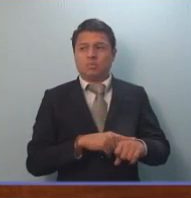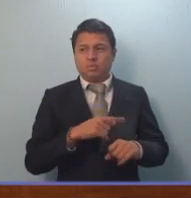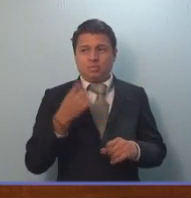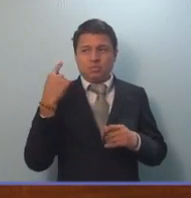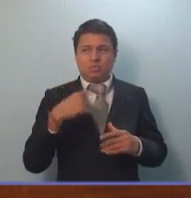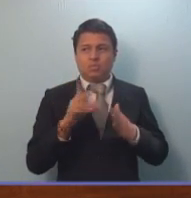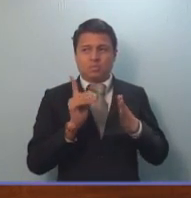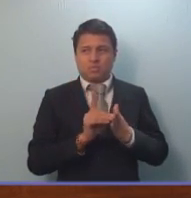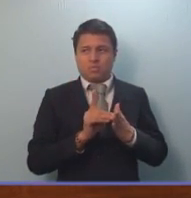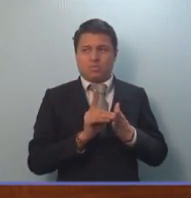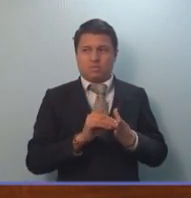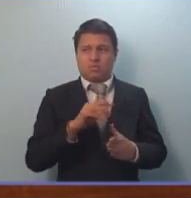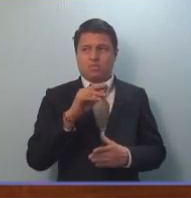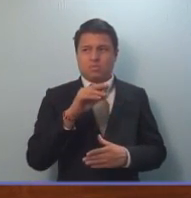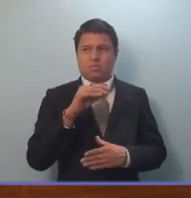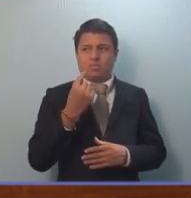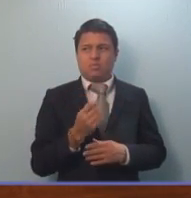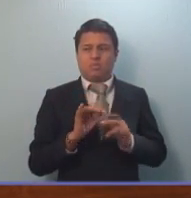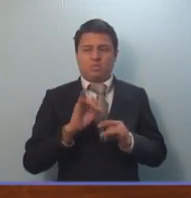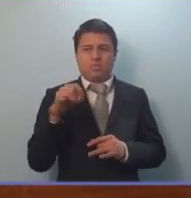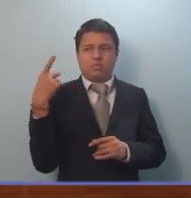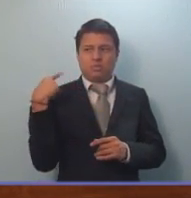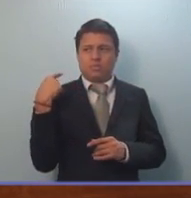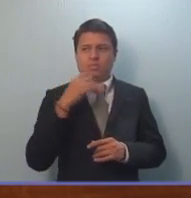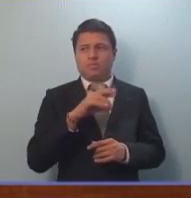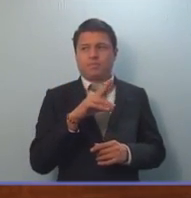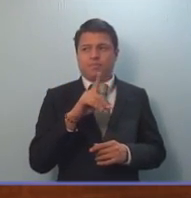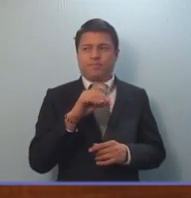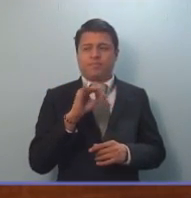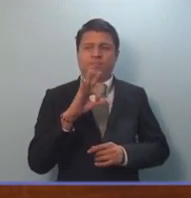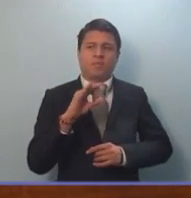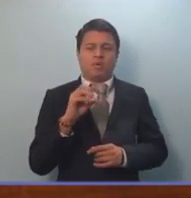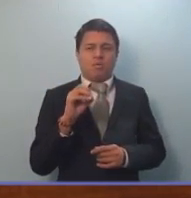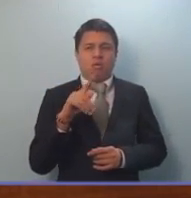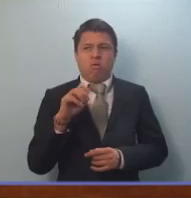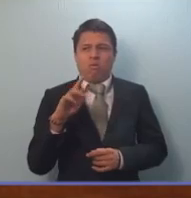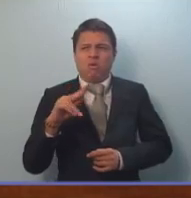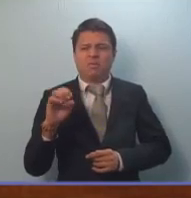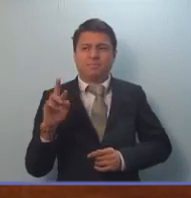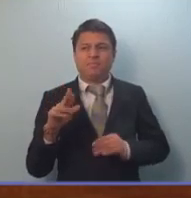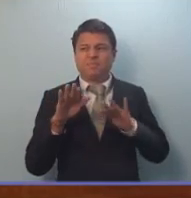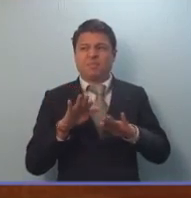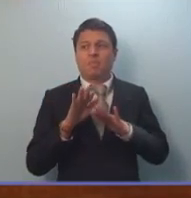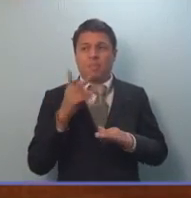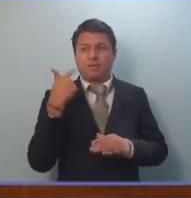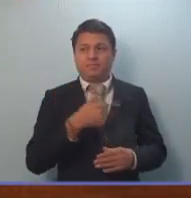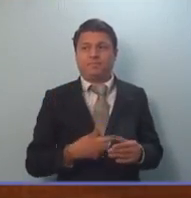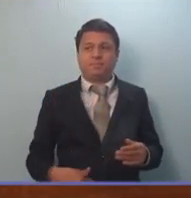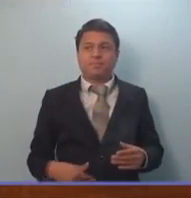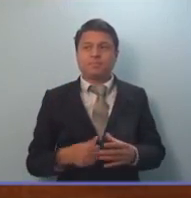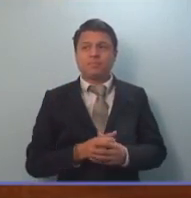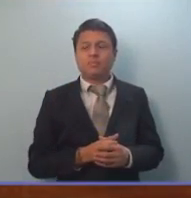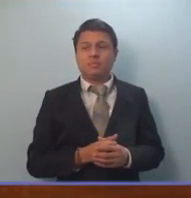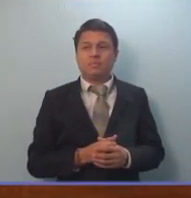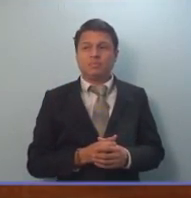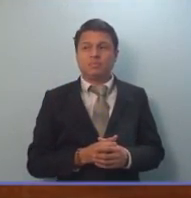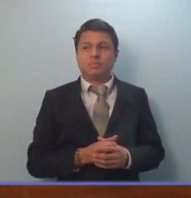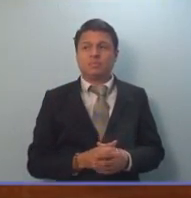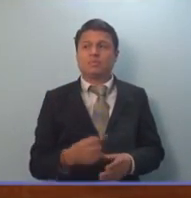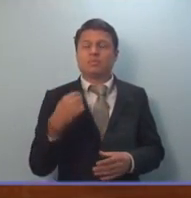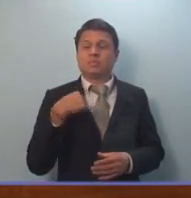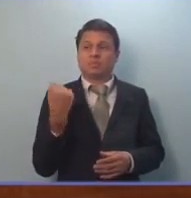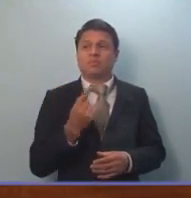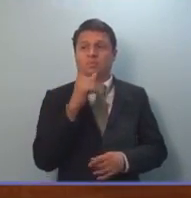Palabra el diputado secretario de Junta Directiva, Rodolfo Parker. Muchas gracias, señor presidente. Yo